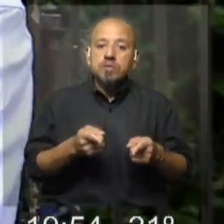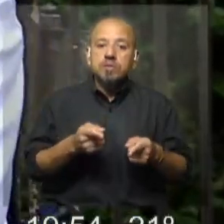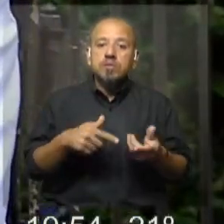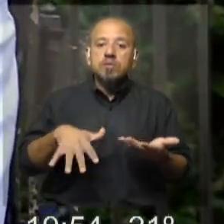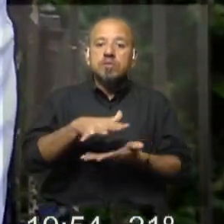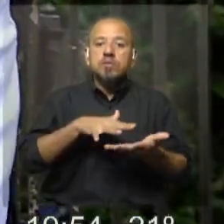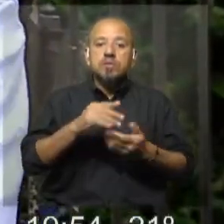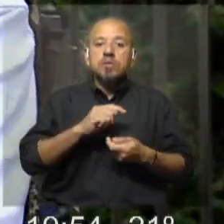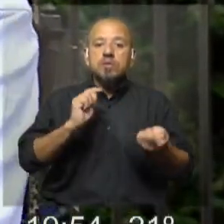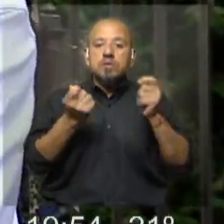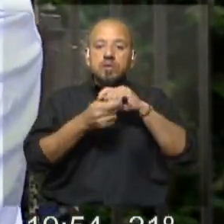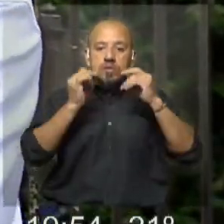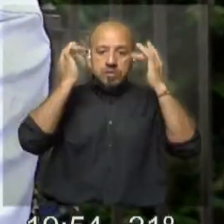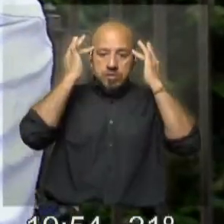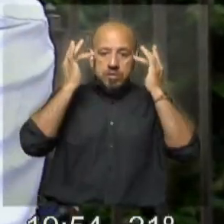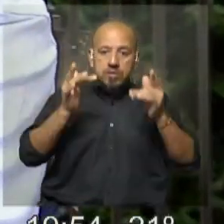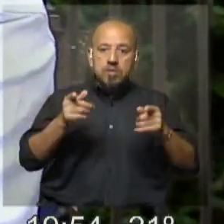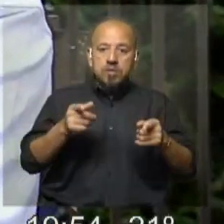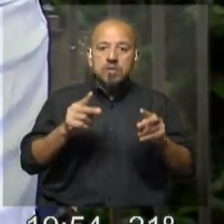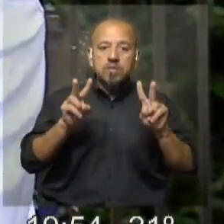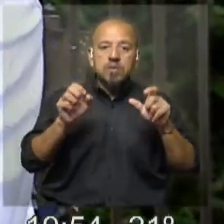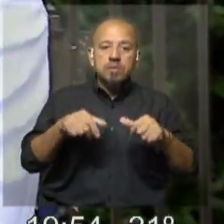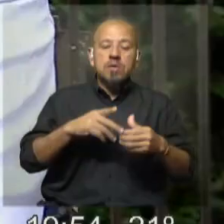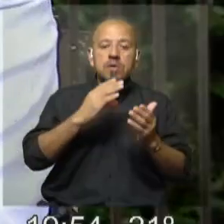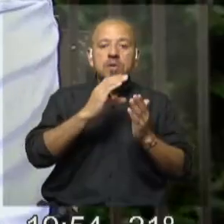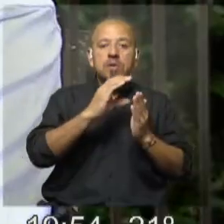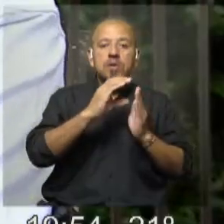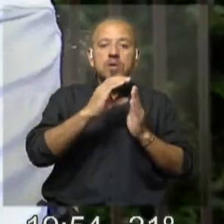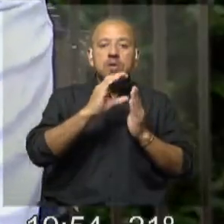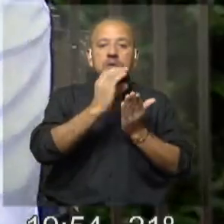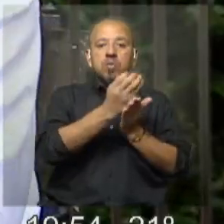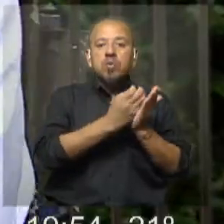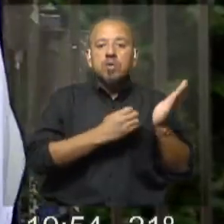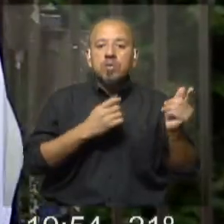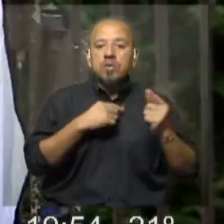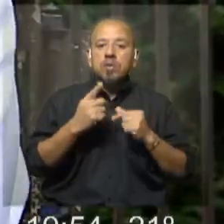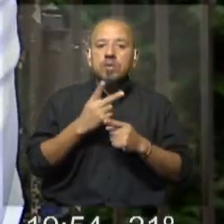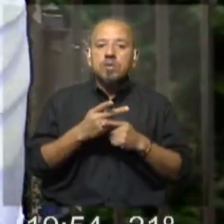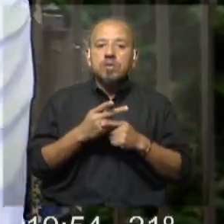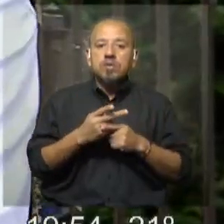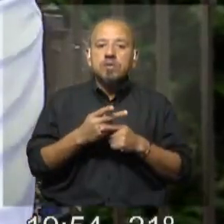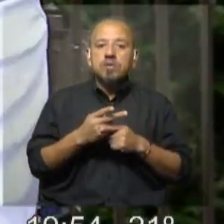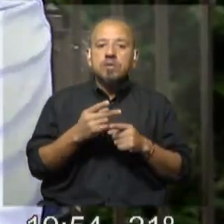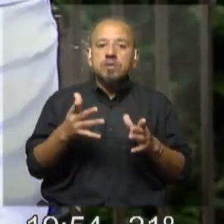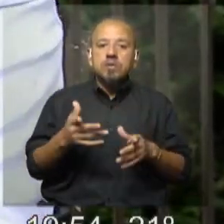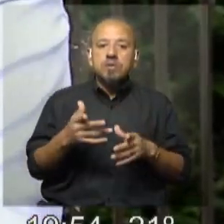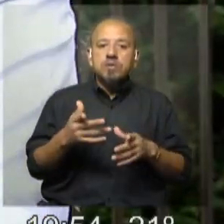la transformación educativa, que es la construcción de un marco curricular común de 3 años a 3er año de secundaria o